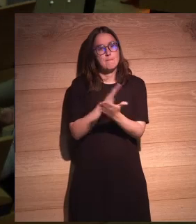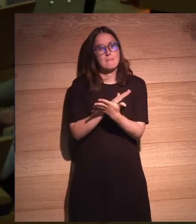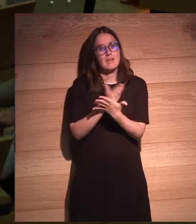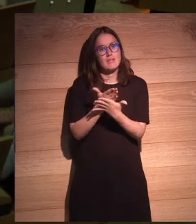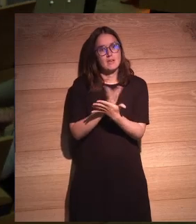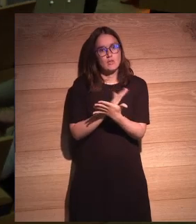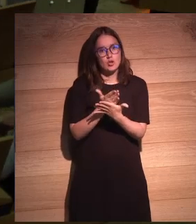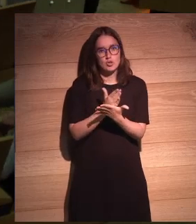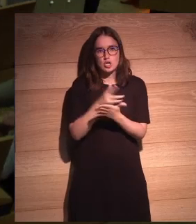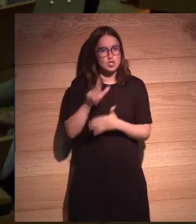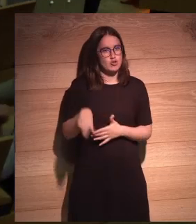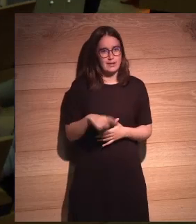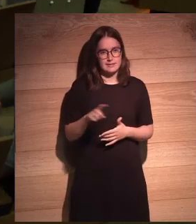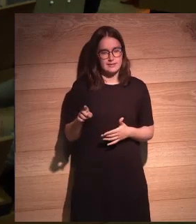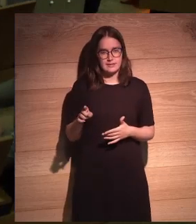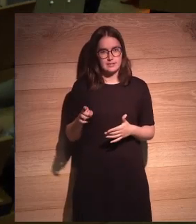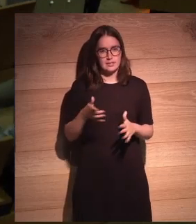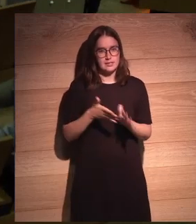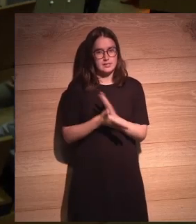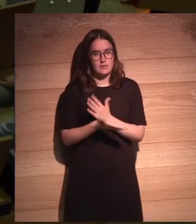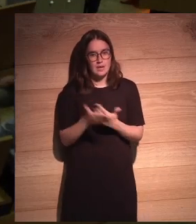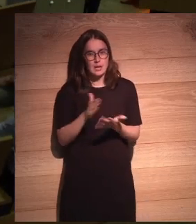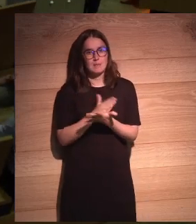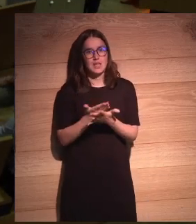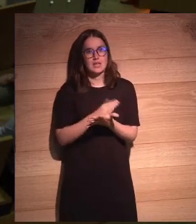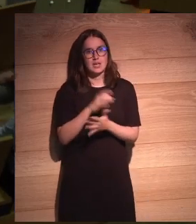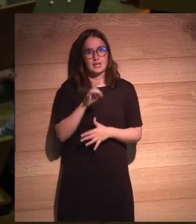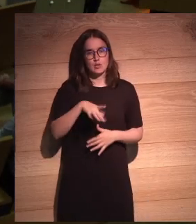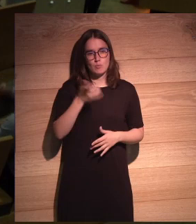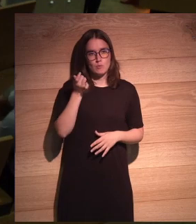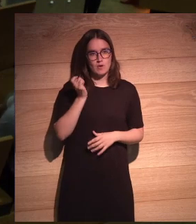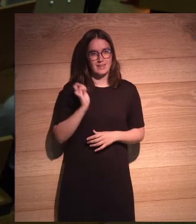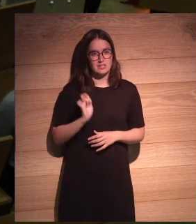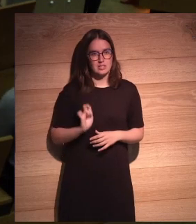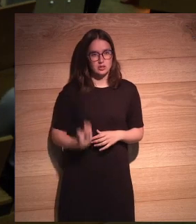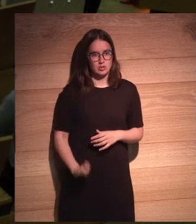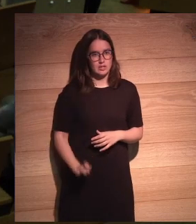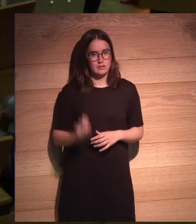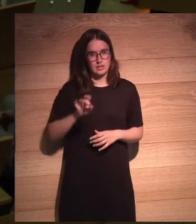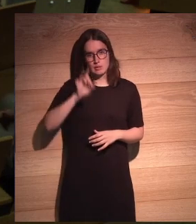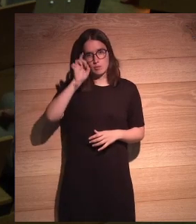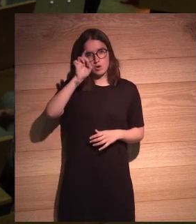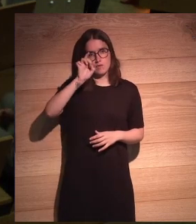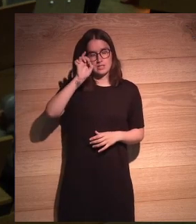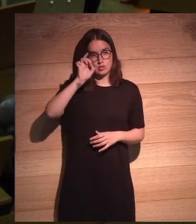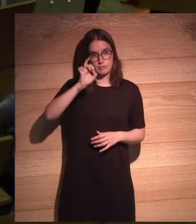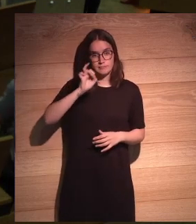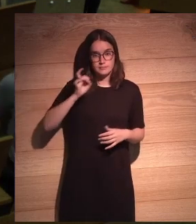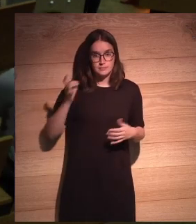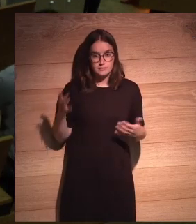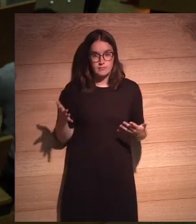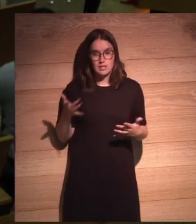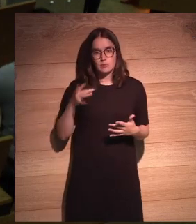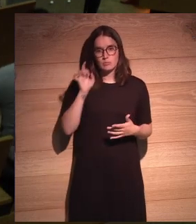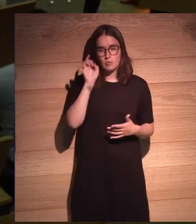mediación no es tal, o esa relación no es tal, sino que está mediada a través de un profesional que es el profesor. Y que